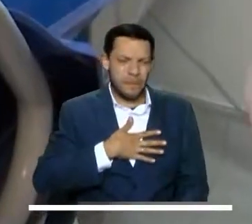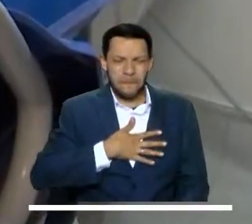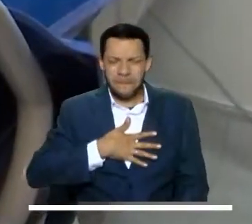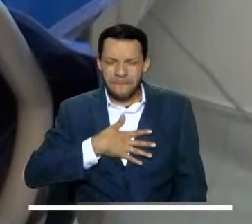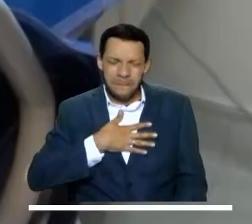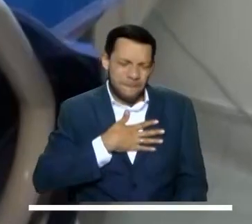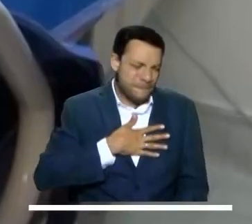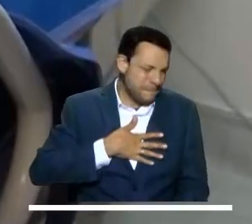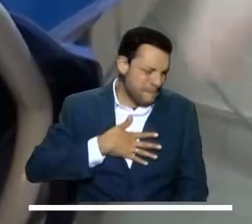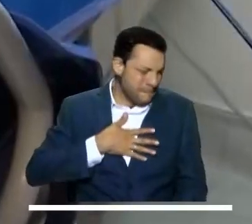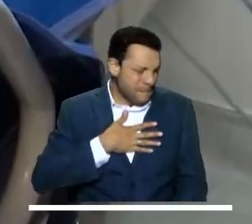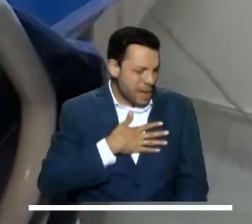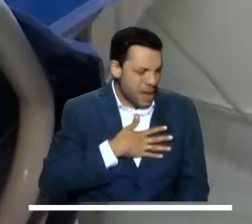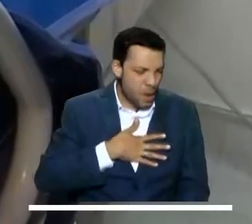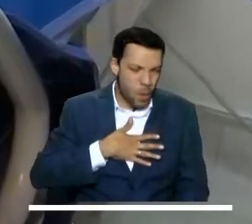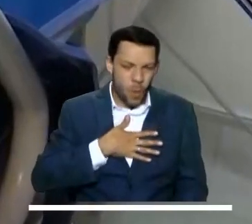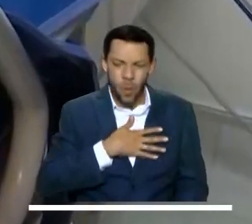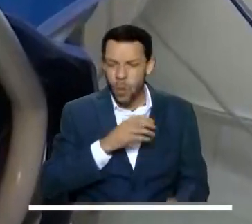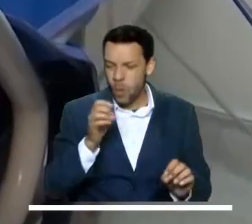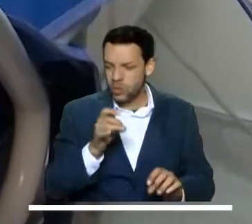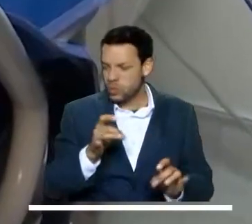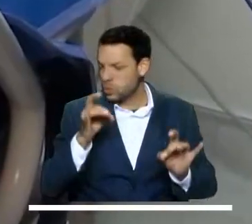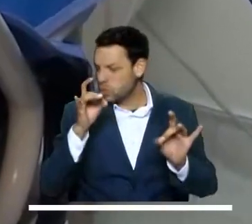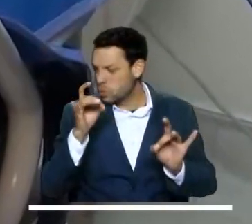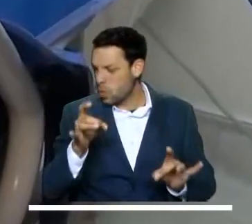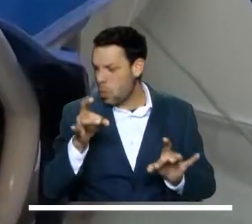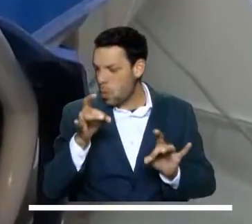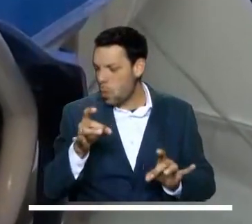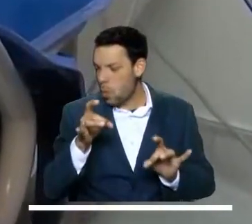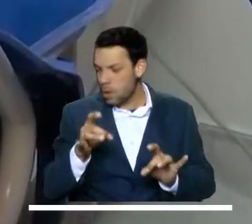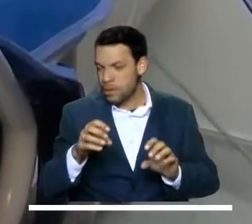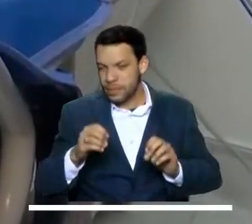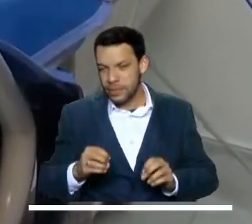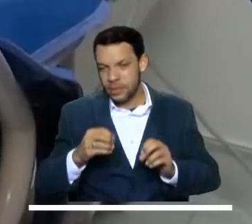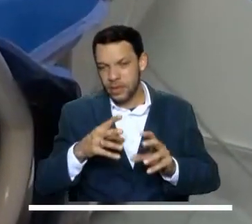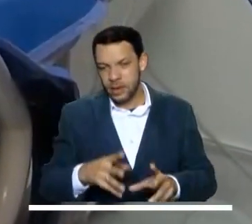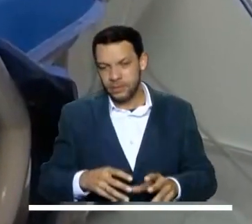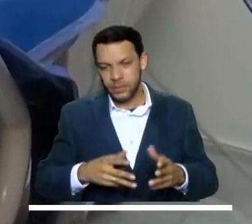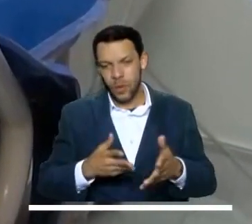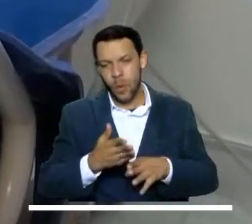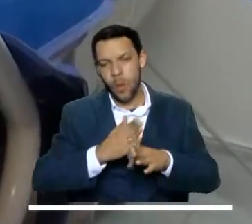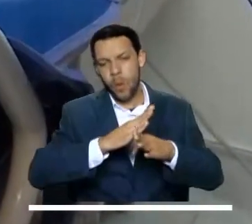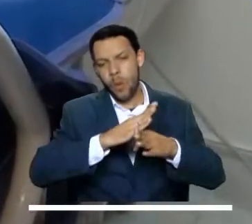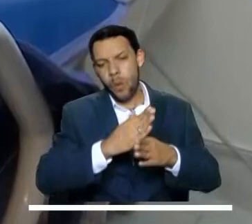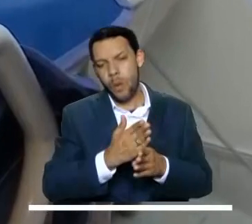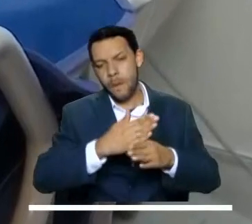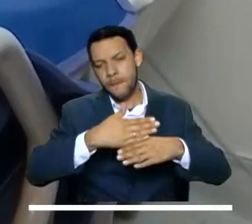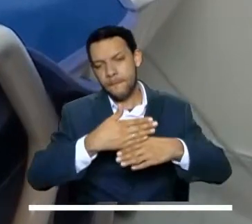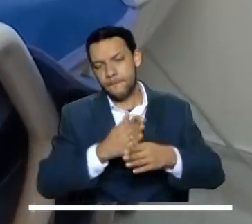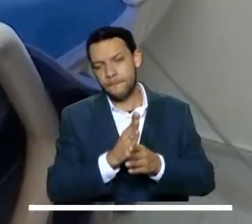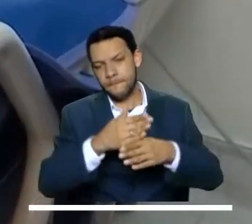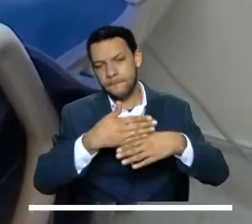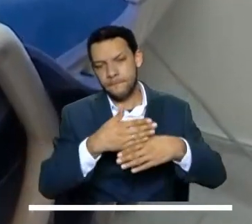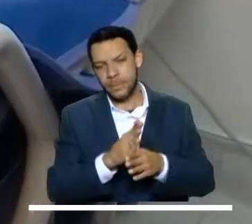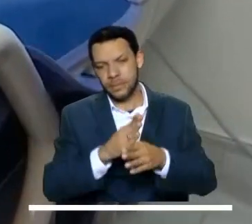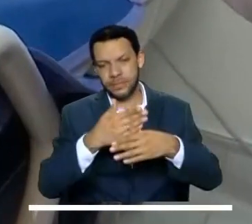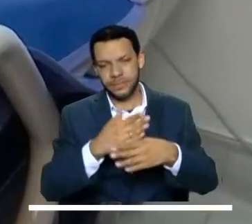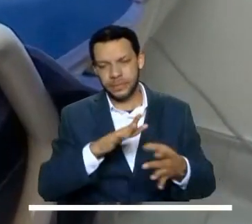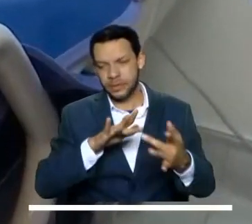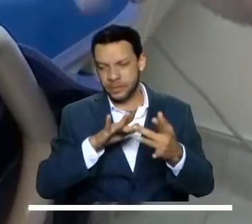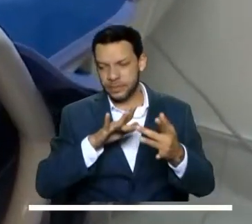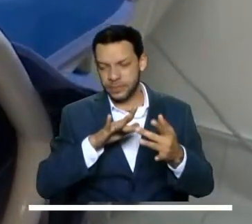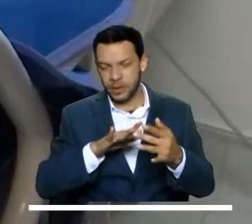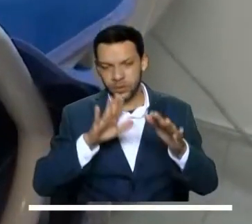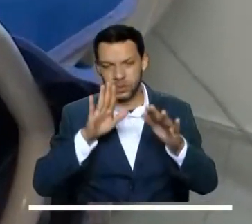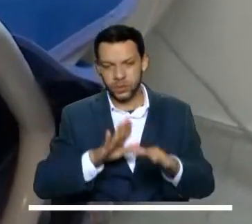metido dentro de la garganta, pero cuando es con sedación el paciente colabora, se queda tranquilo, no se da cuenta porque este medicamento produce insomnio,